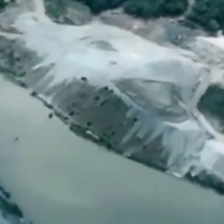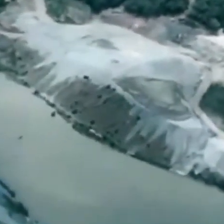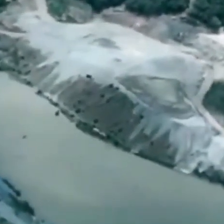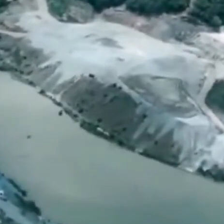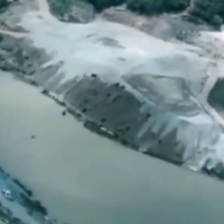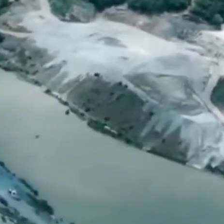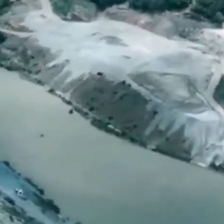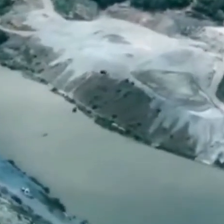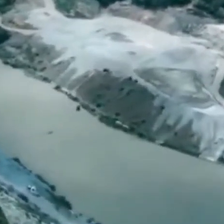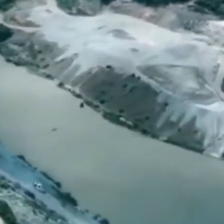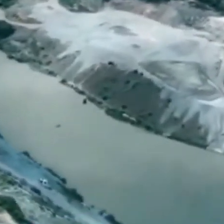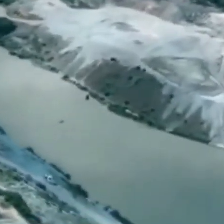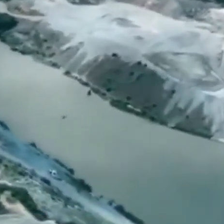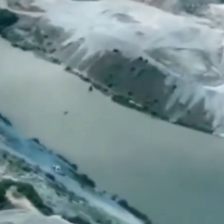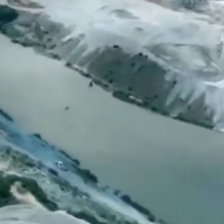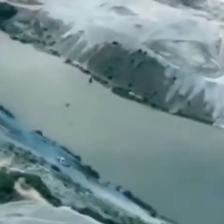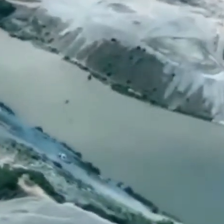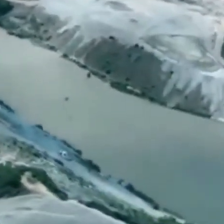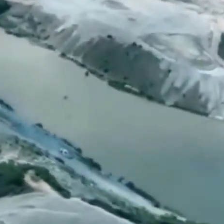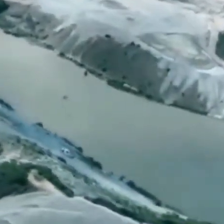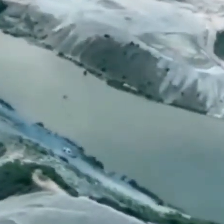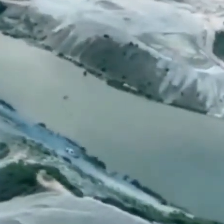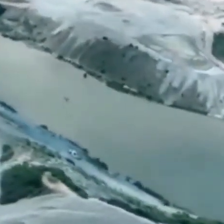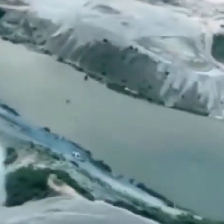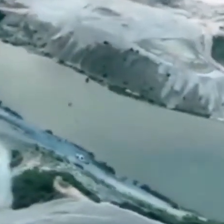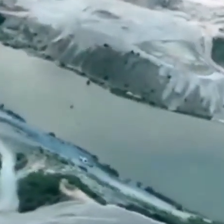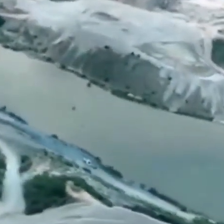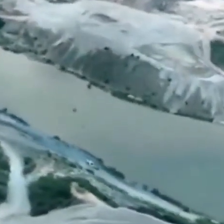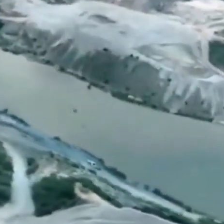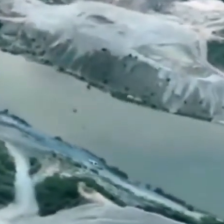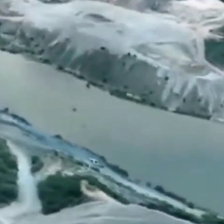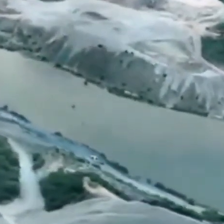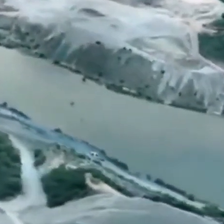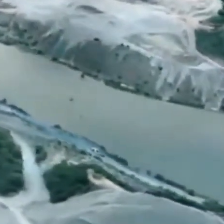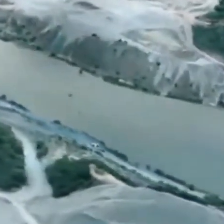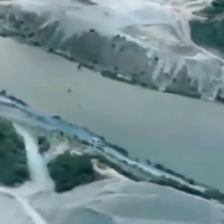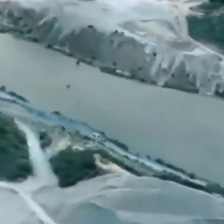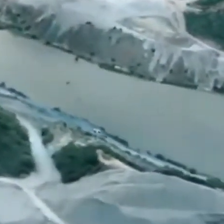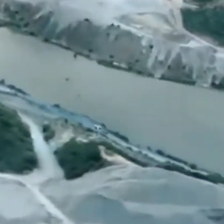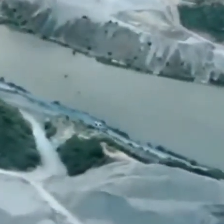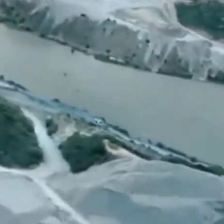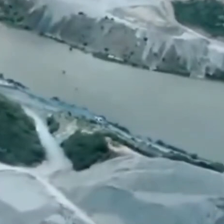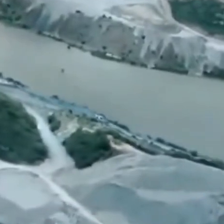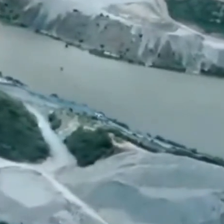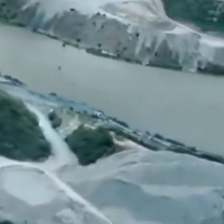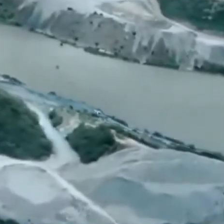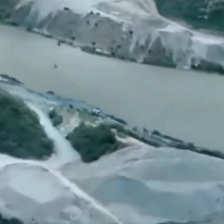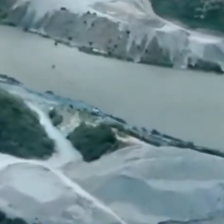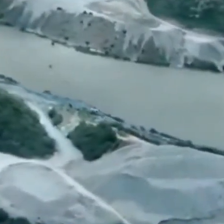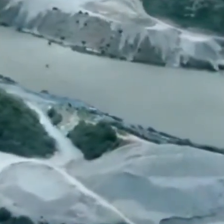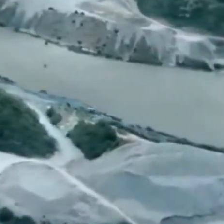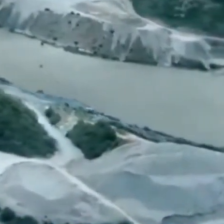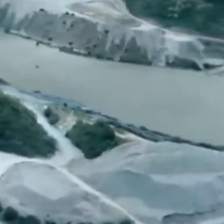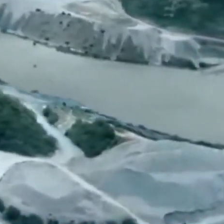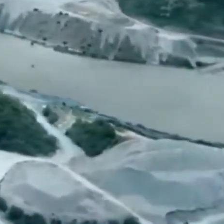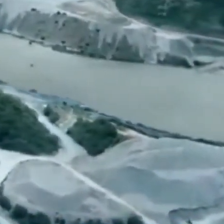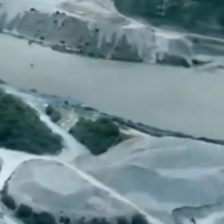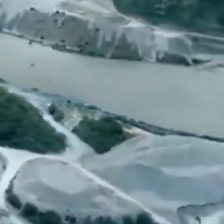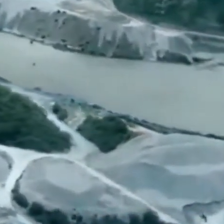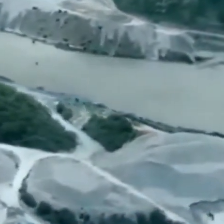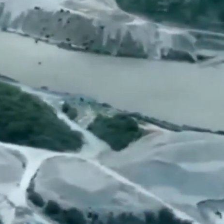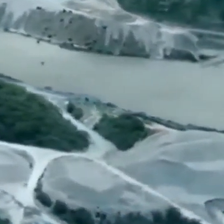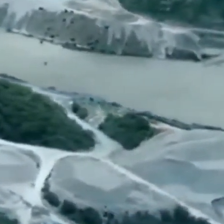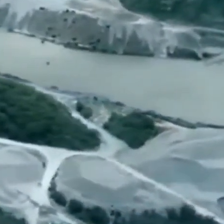gobierno con dinero del presupuesto, dinero del pueblo de México. No